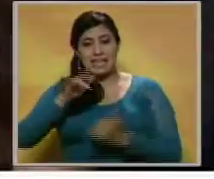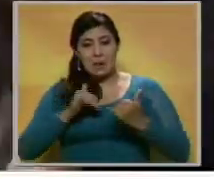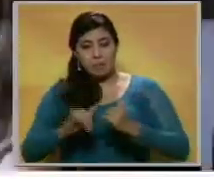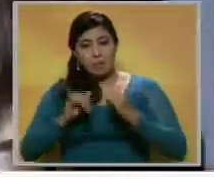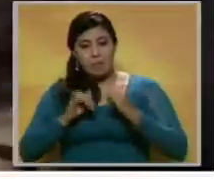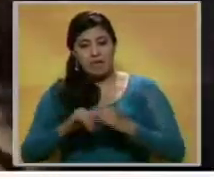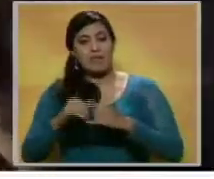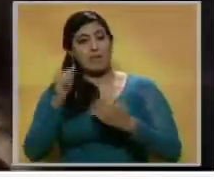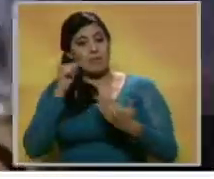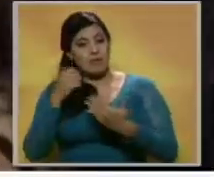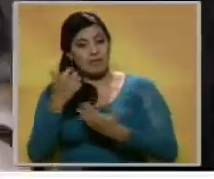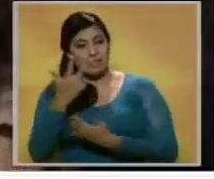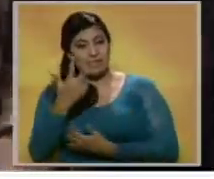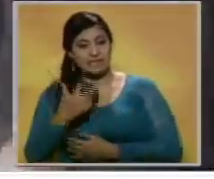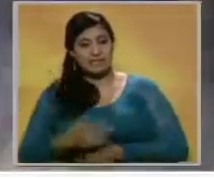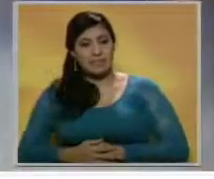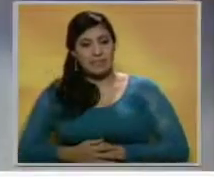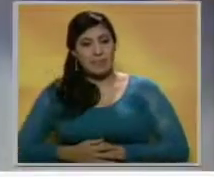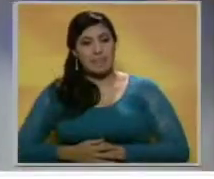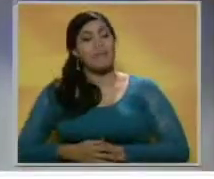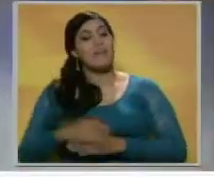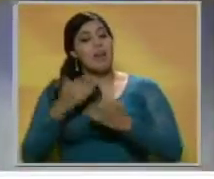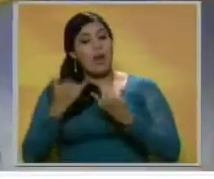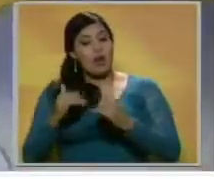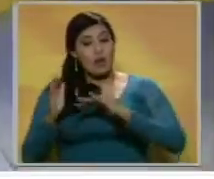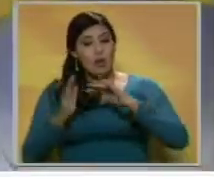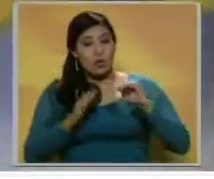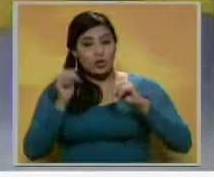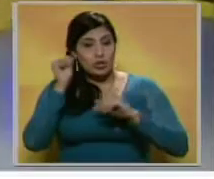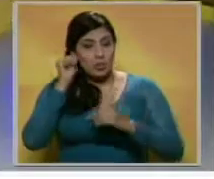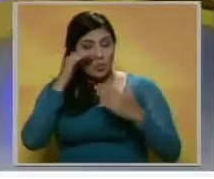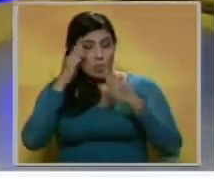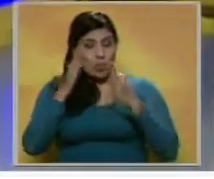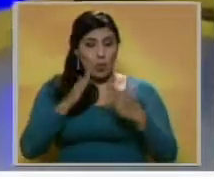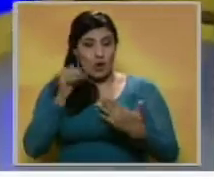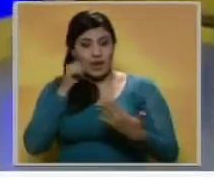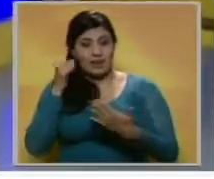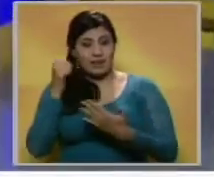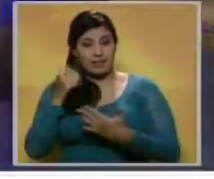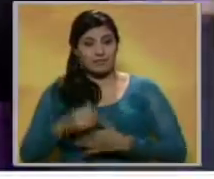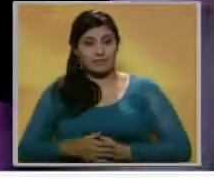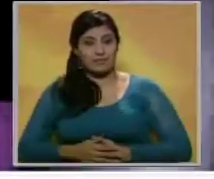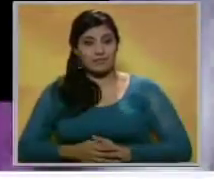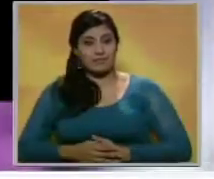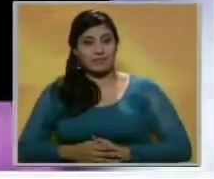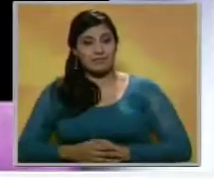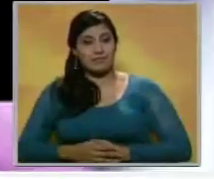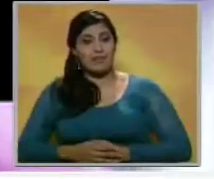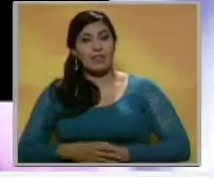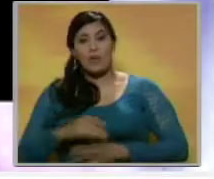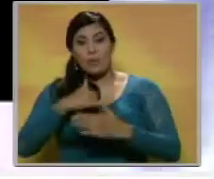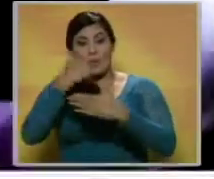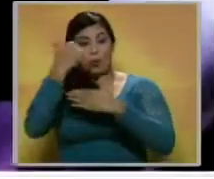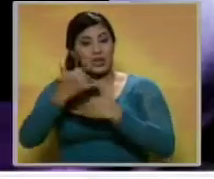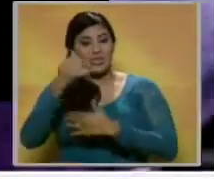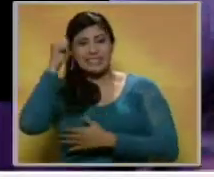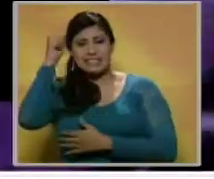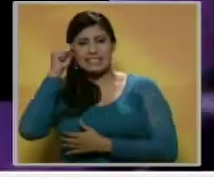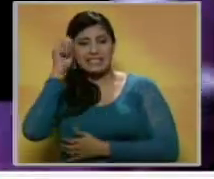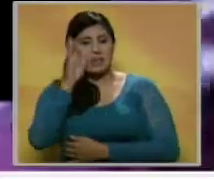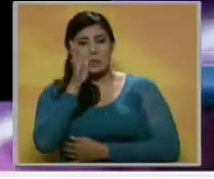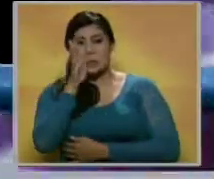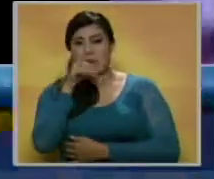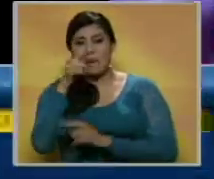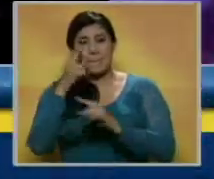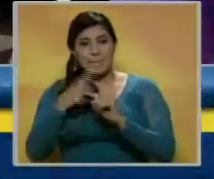Violet, Serafina y Samuel. Y Lindsay Lohan es la nueva imagen de Lavish Alice. Sin proyectos cinematográficos en el